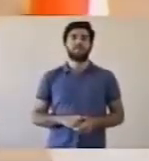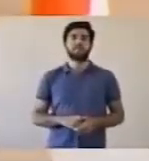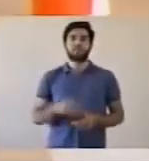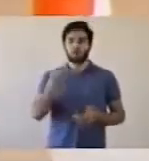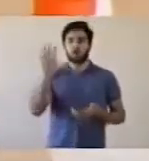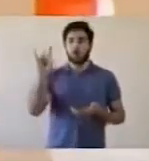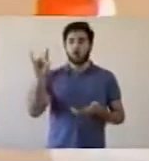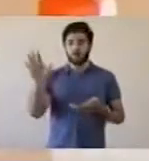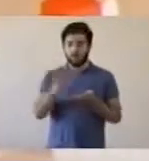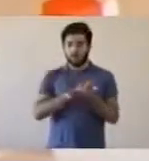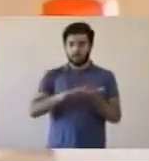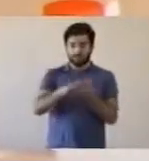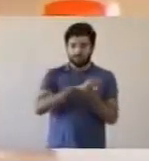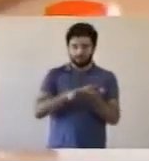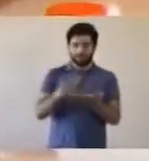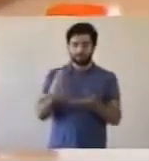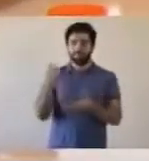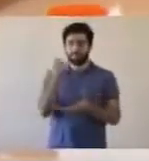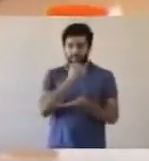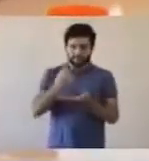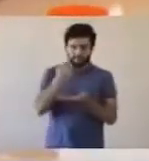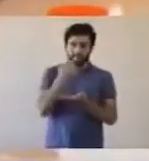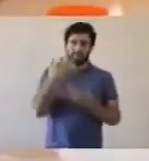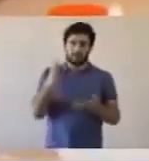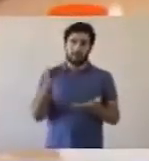Le vamos a poner pegamento.